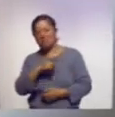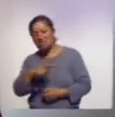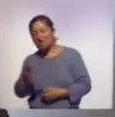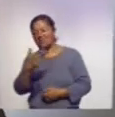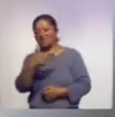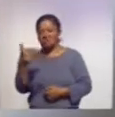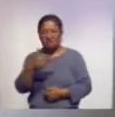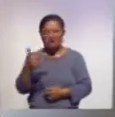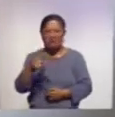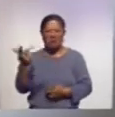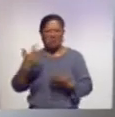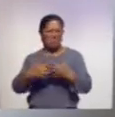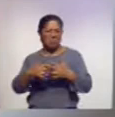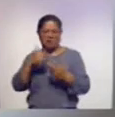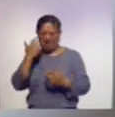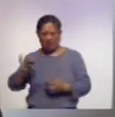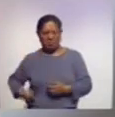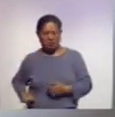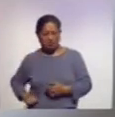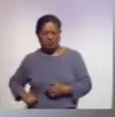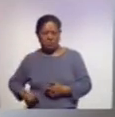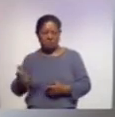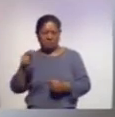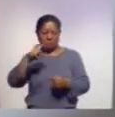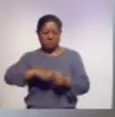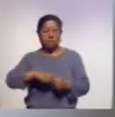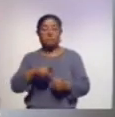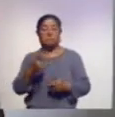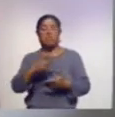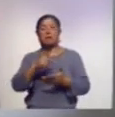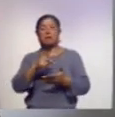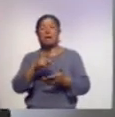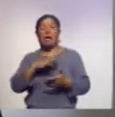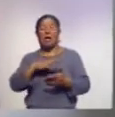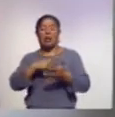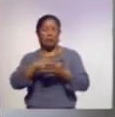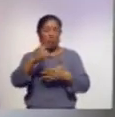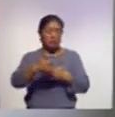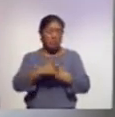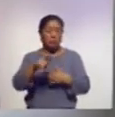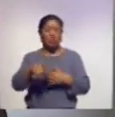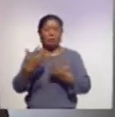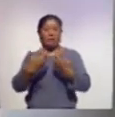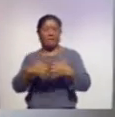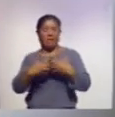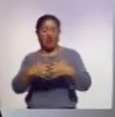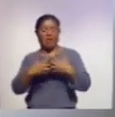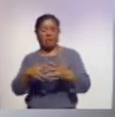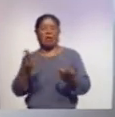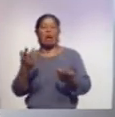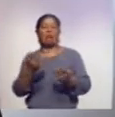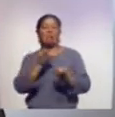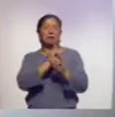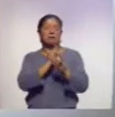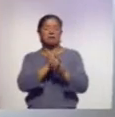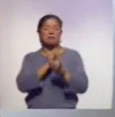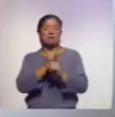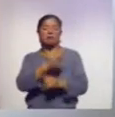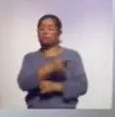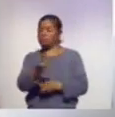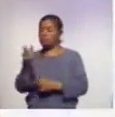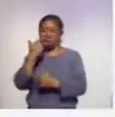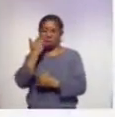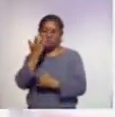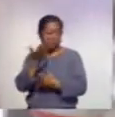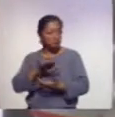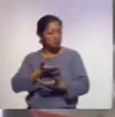cualquier empresa que esté interesado. Tenemos muchos proyectos desarrollados ahí en la fábrica de software que pues están a disposición de la sociedad